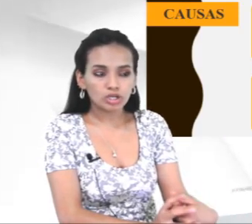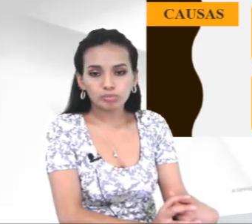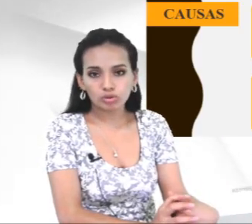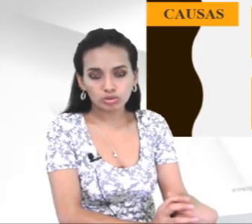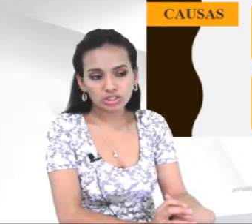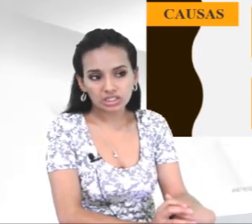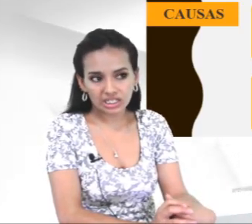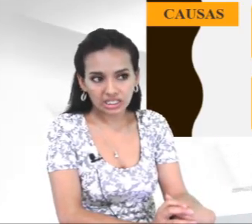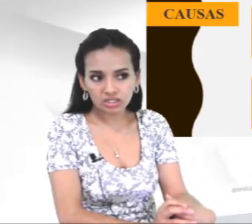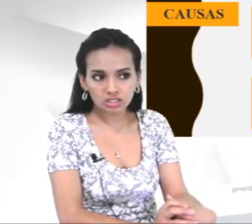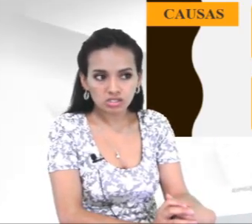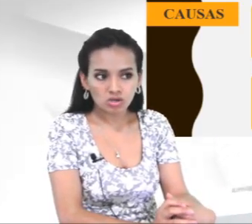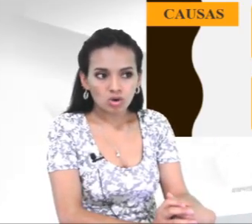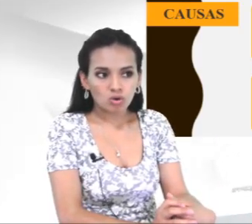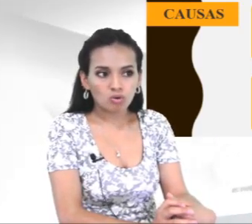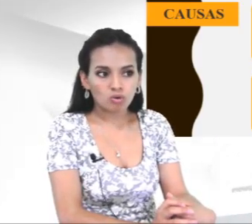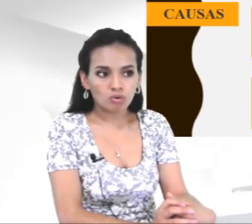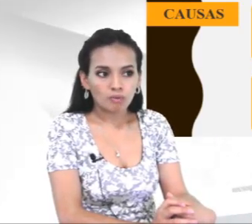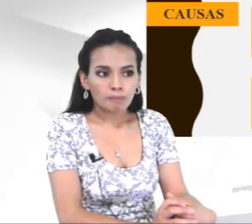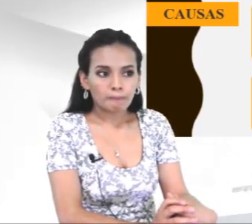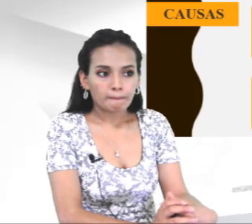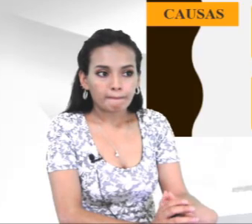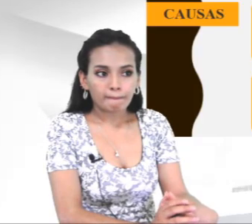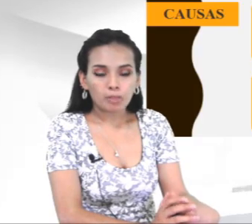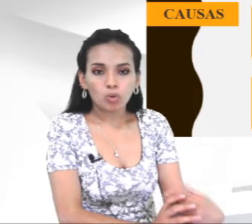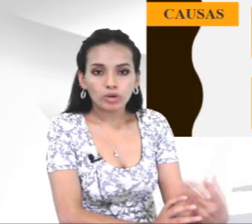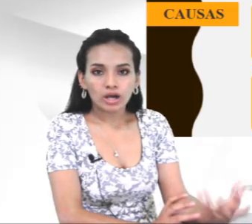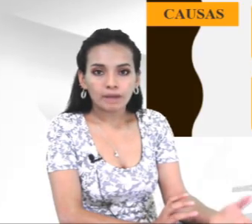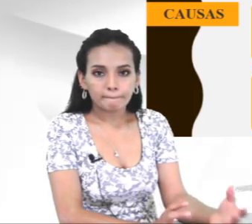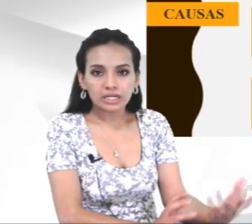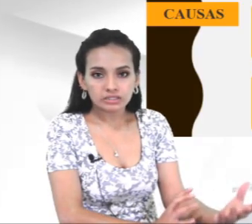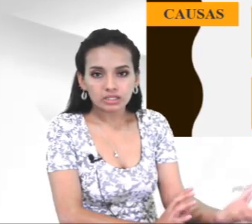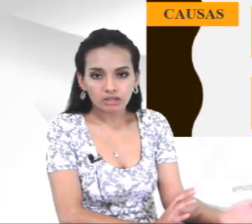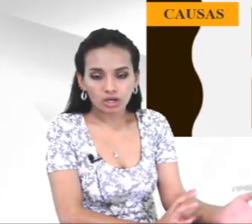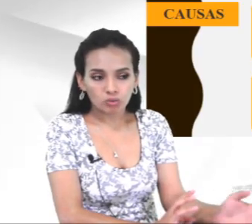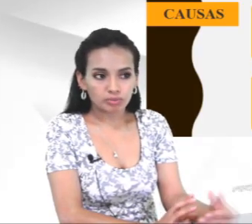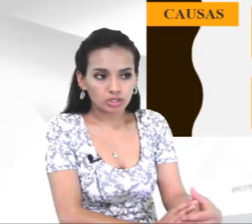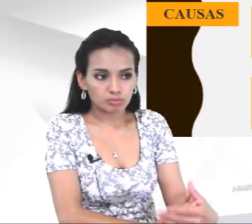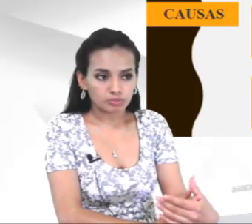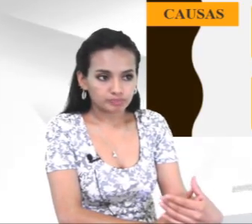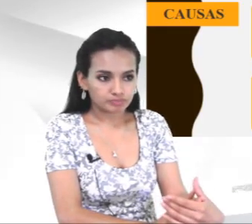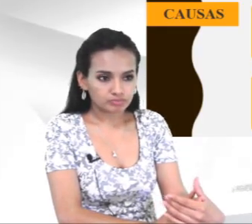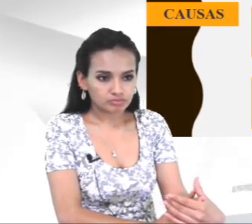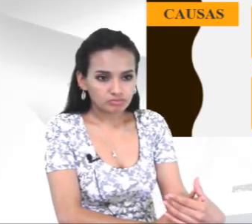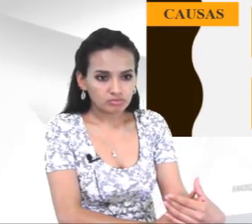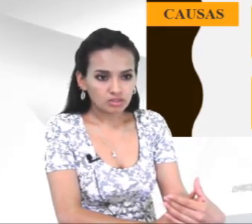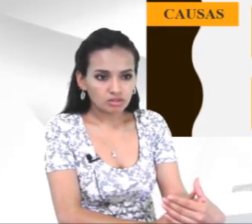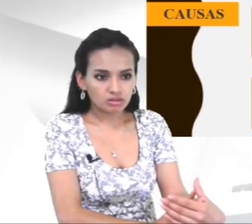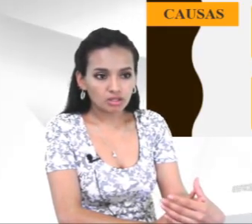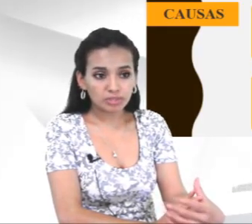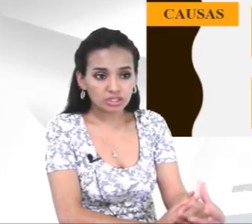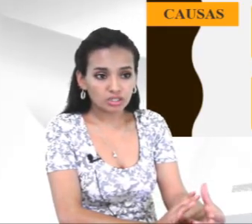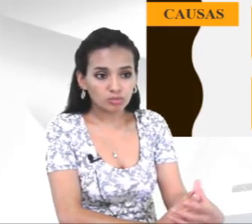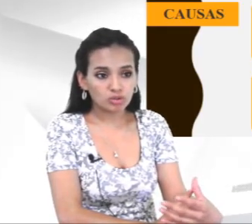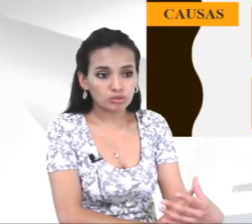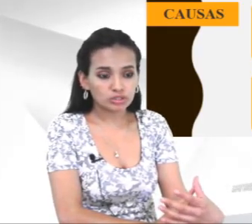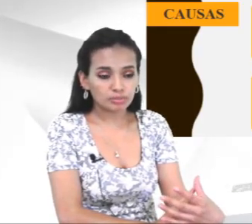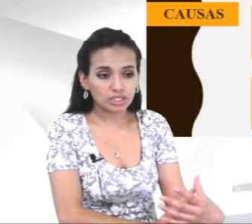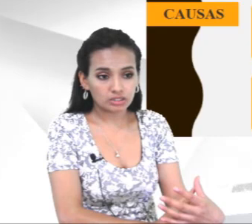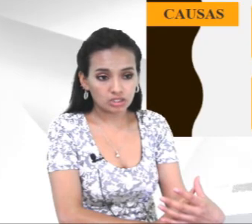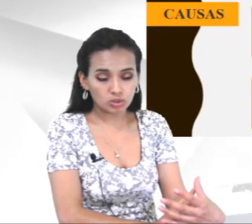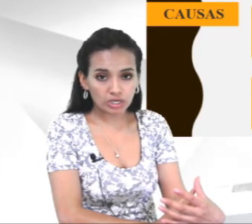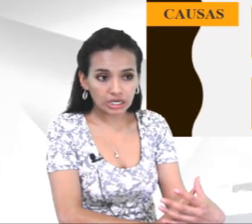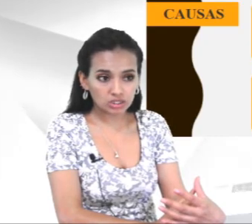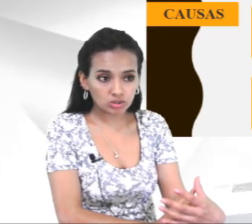por ejemplo los detergentes o una balsa de agua por ejemplo también tenemos los